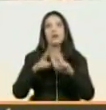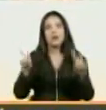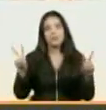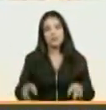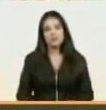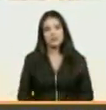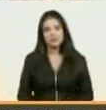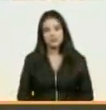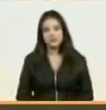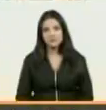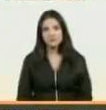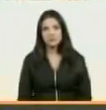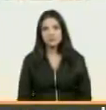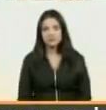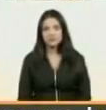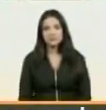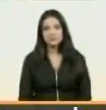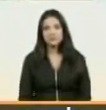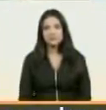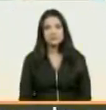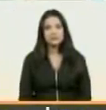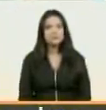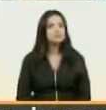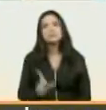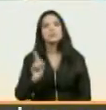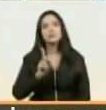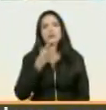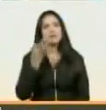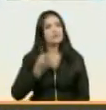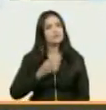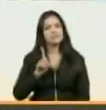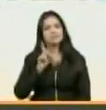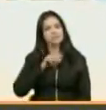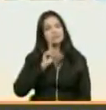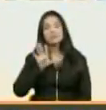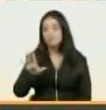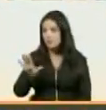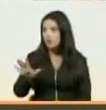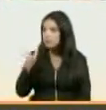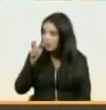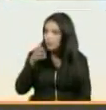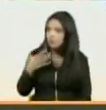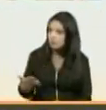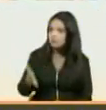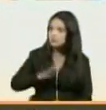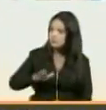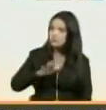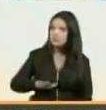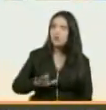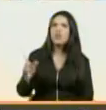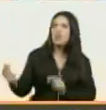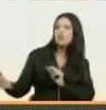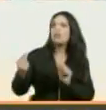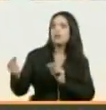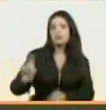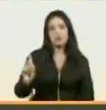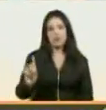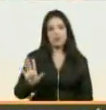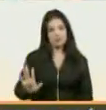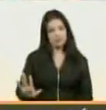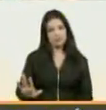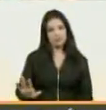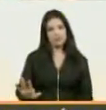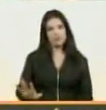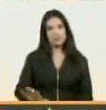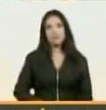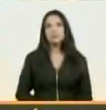contra edificios y ahí no es verdad que la no es, pero óigame, no me pongas a discutir contigo, por favor. No es verdad